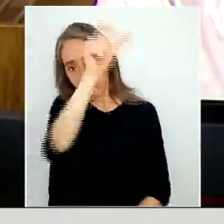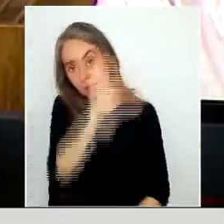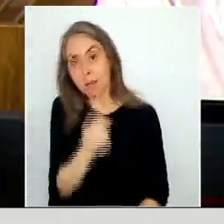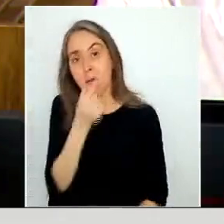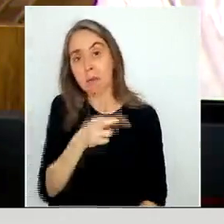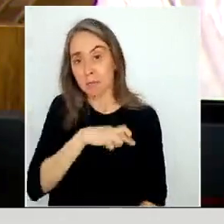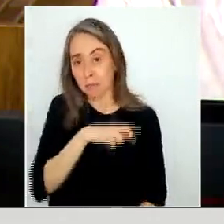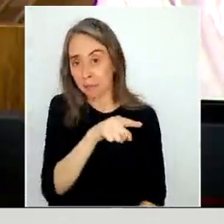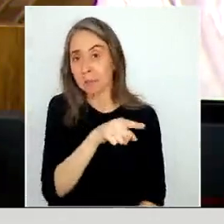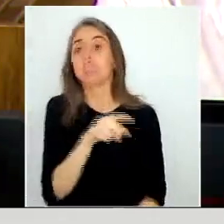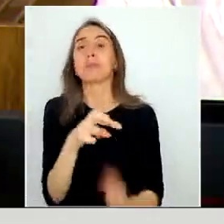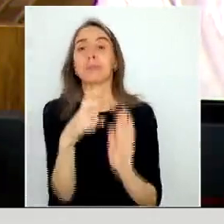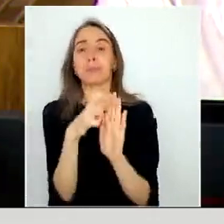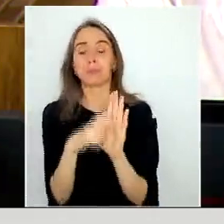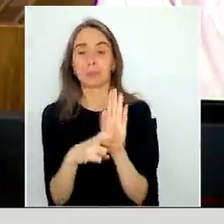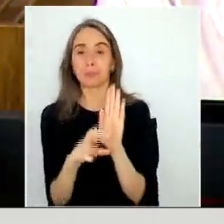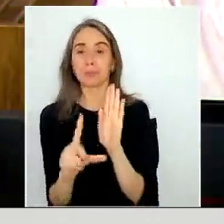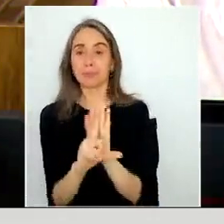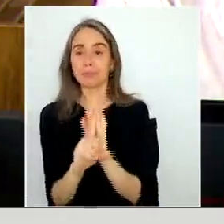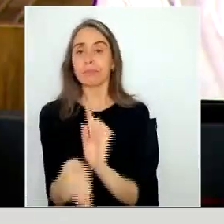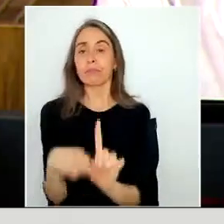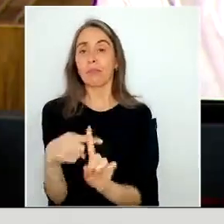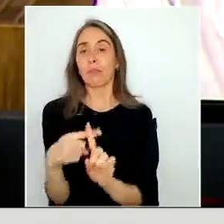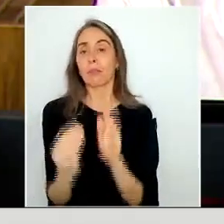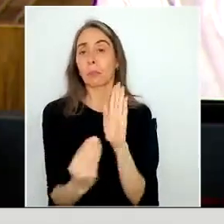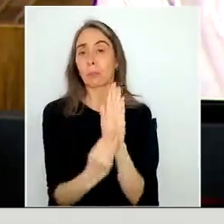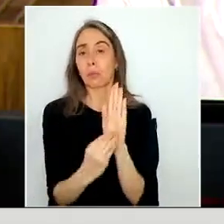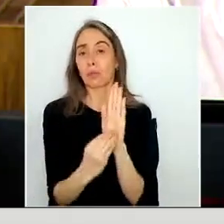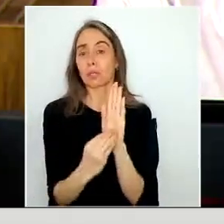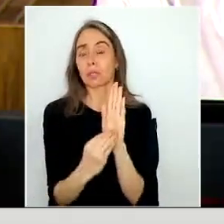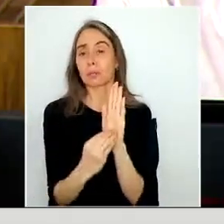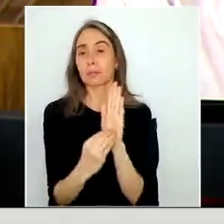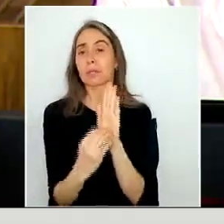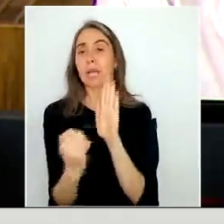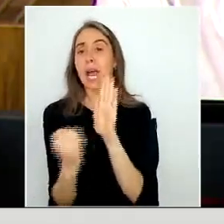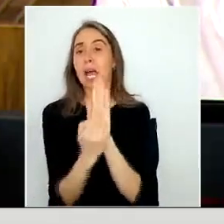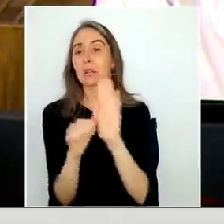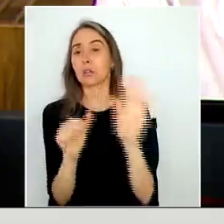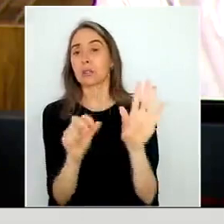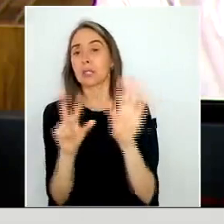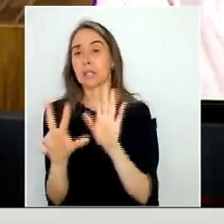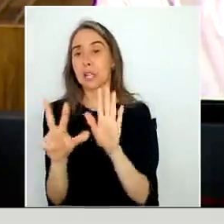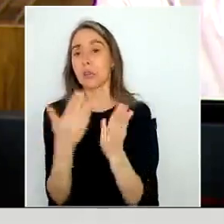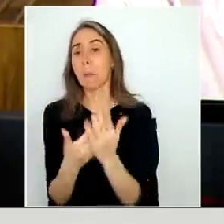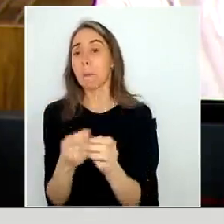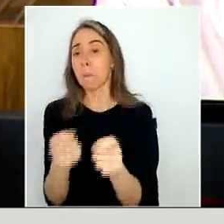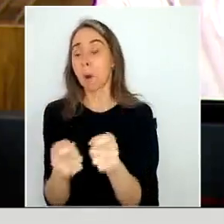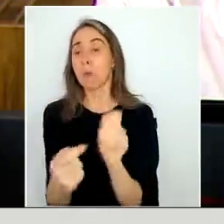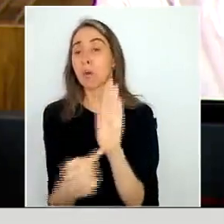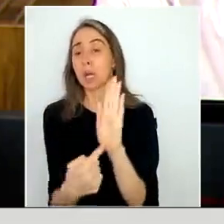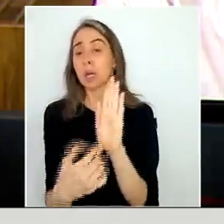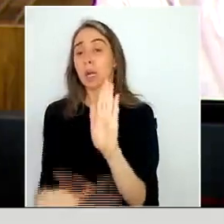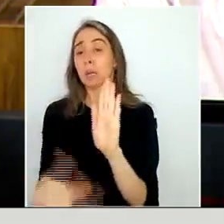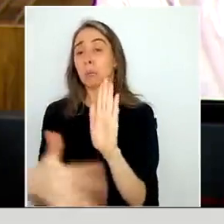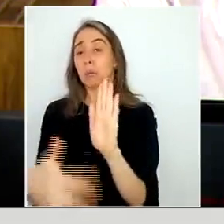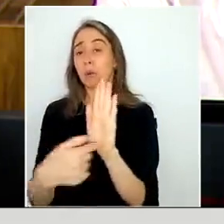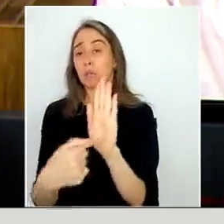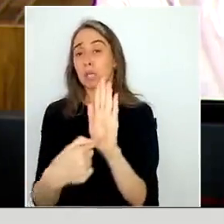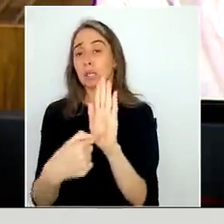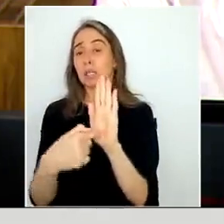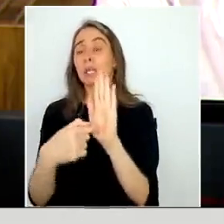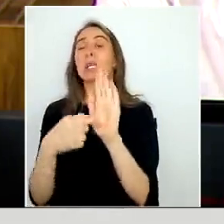de de ley establece o propone un artículo 68 que también es muy importante Estableciendo un marco